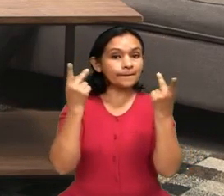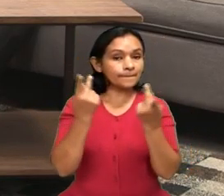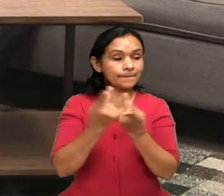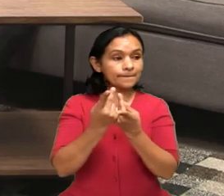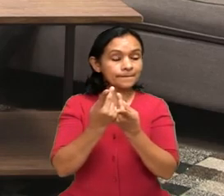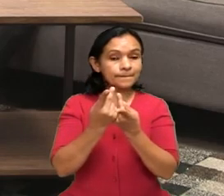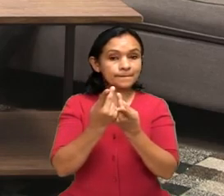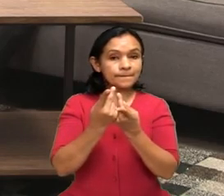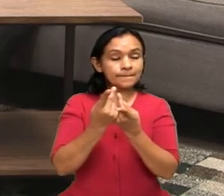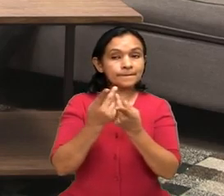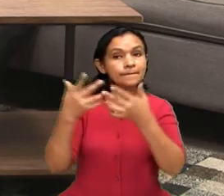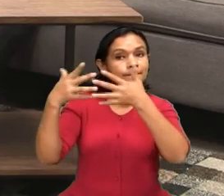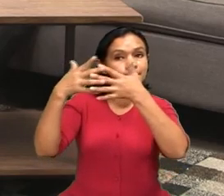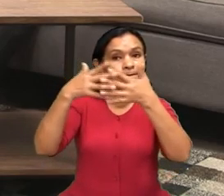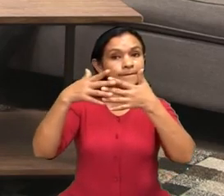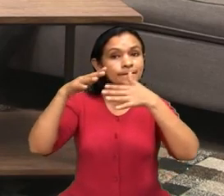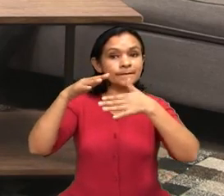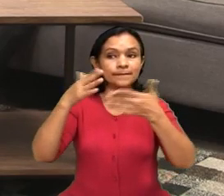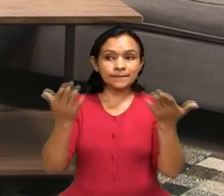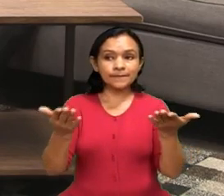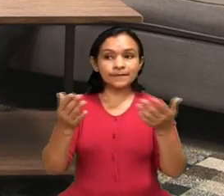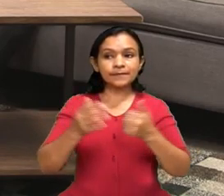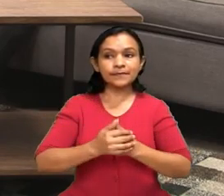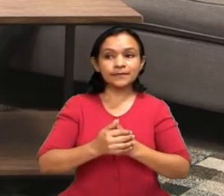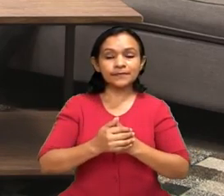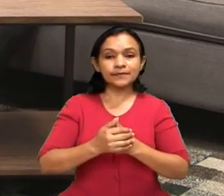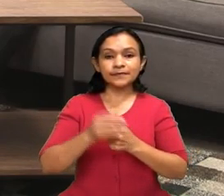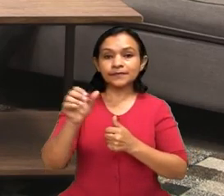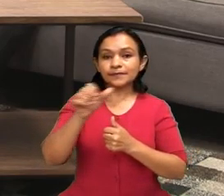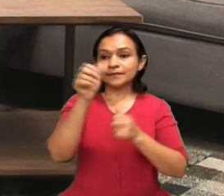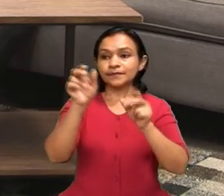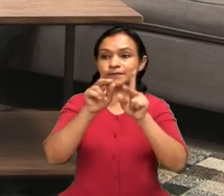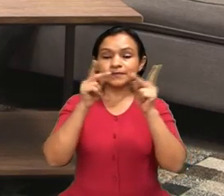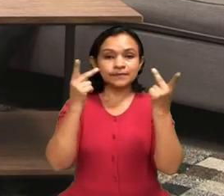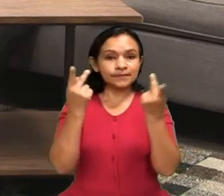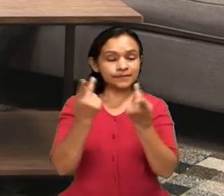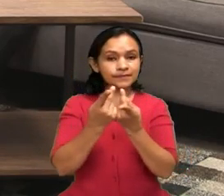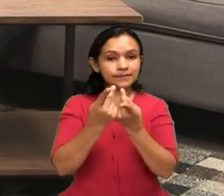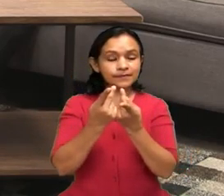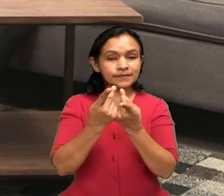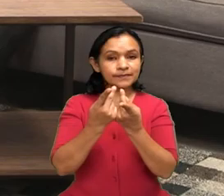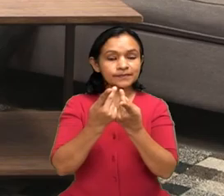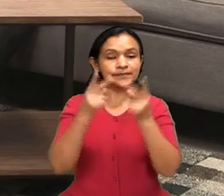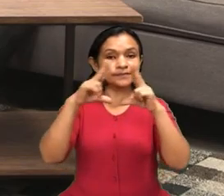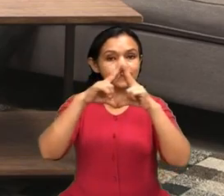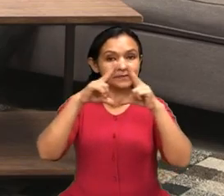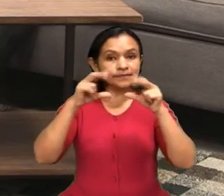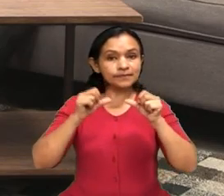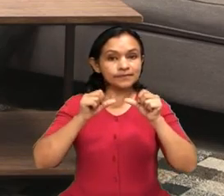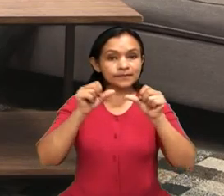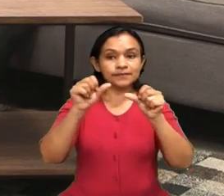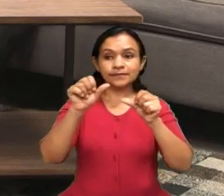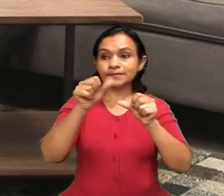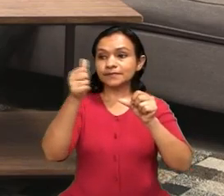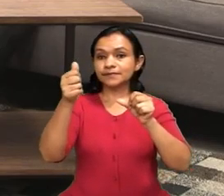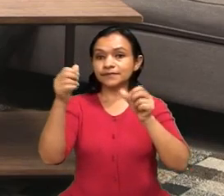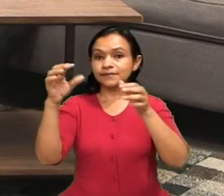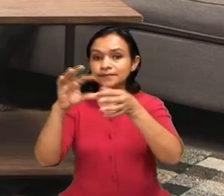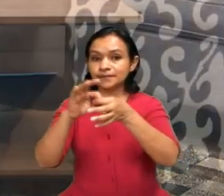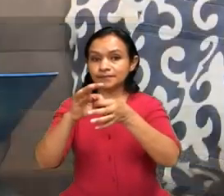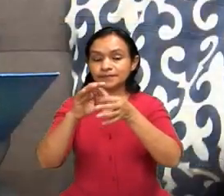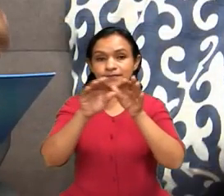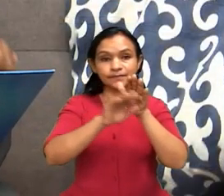del imperialismo norteamericano, bueno, otros pueblos de Latinoamérica siguiendo el camino de Nicaragua, unos también a la par, otros